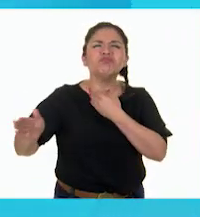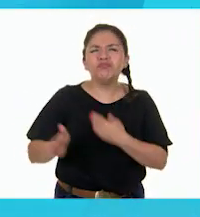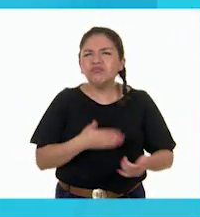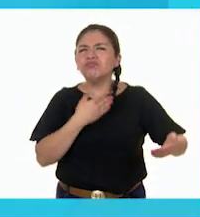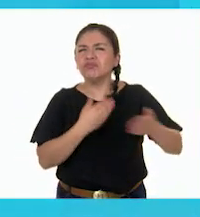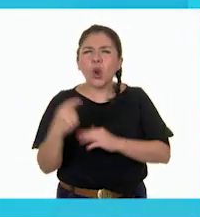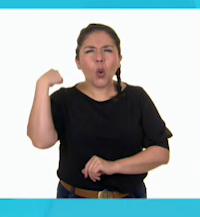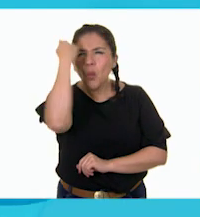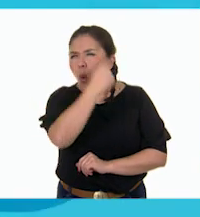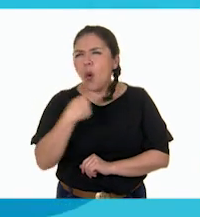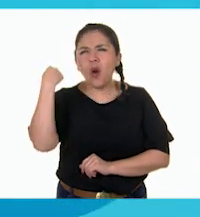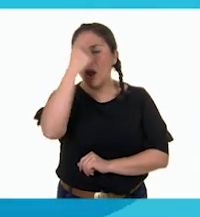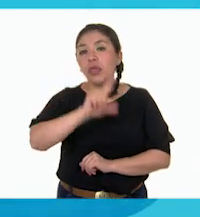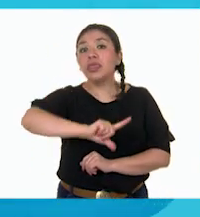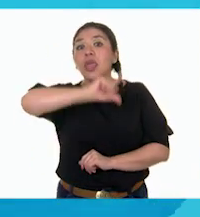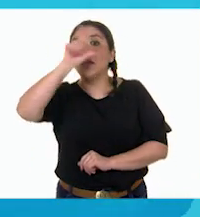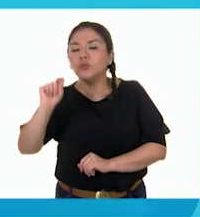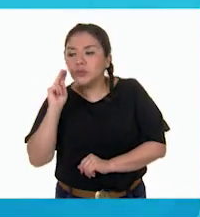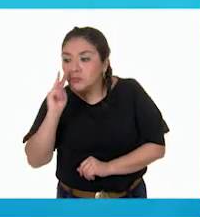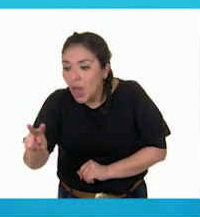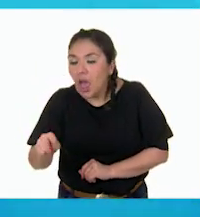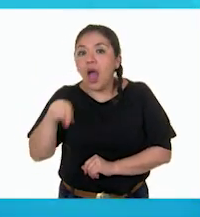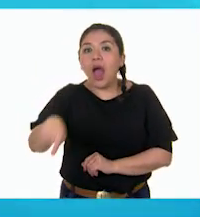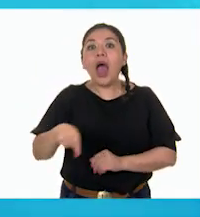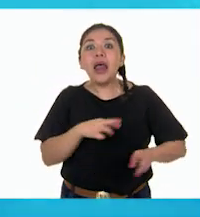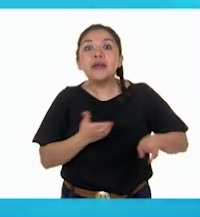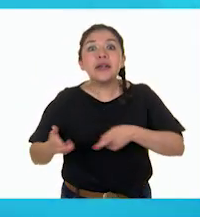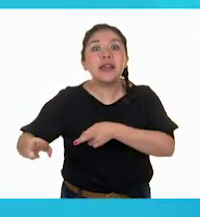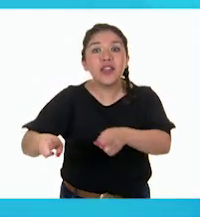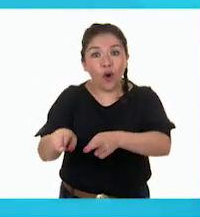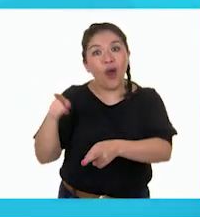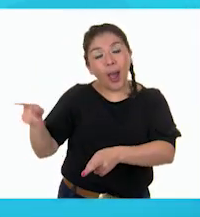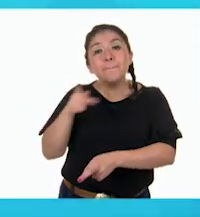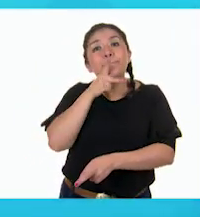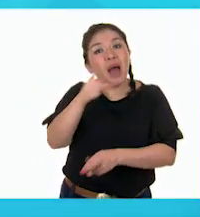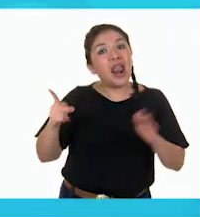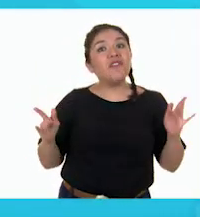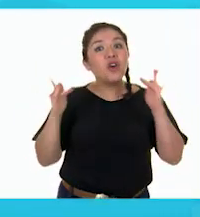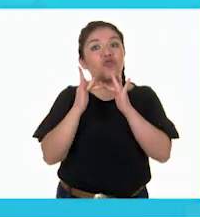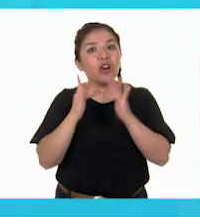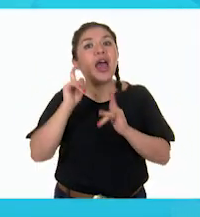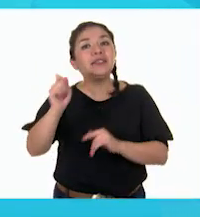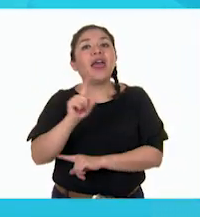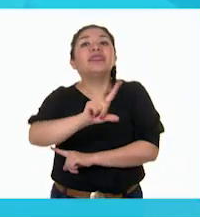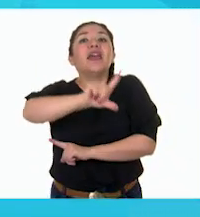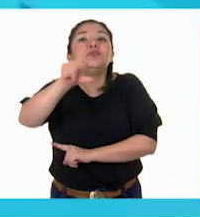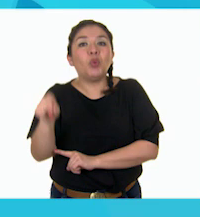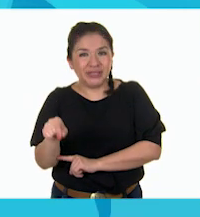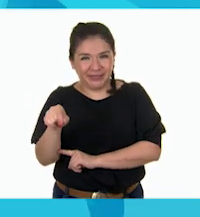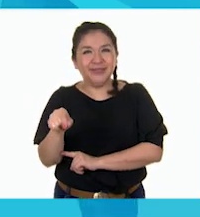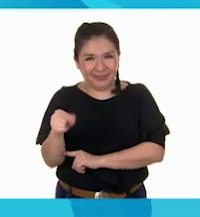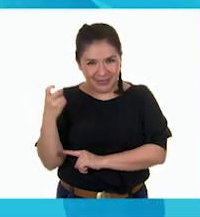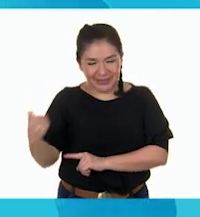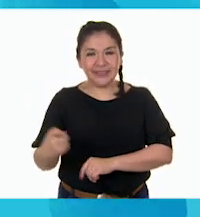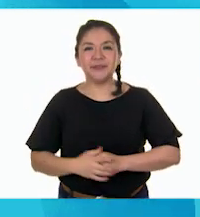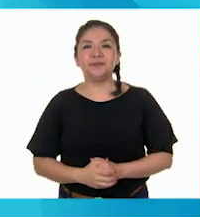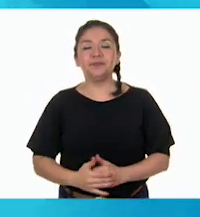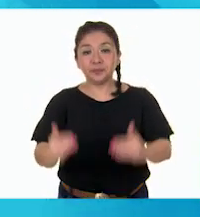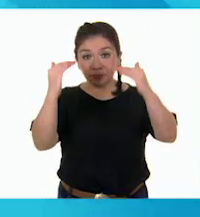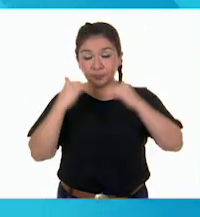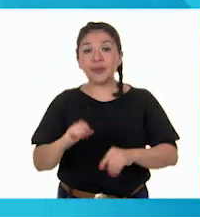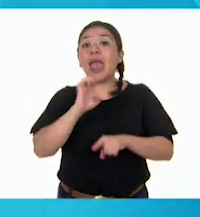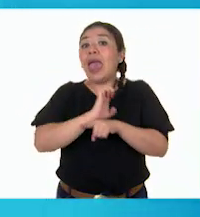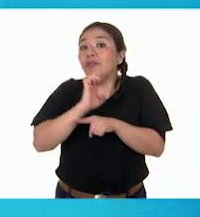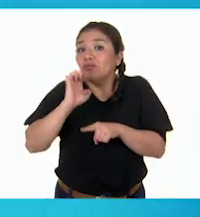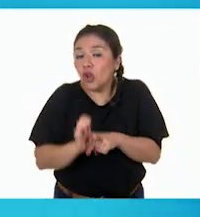horas, llegaron al borde de un gran río. Y ahí está otro conector. Después. Después. Siguiente.